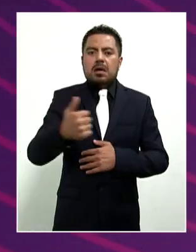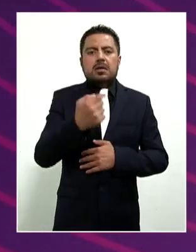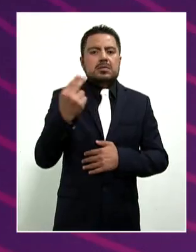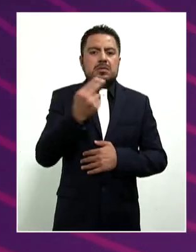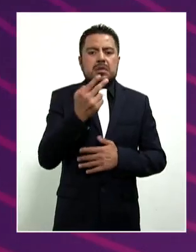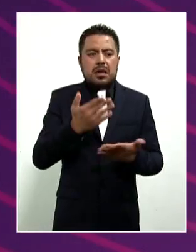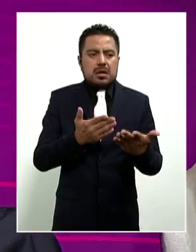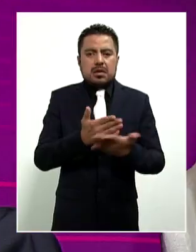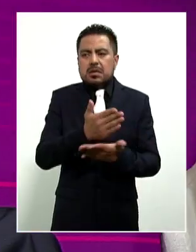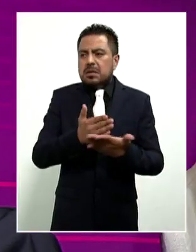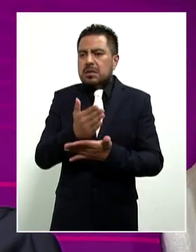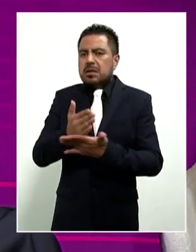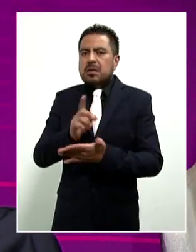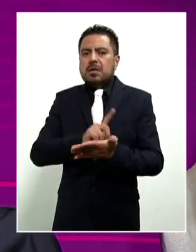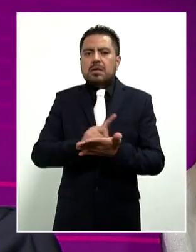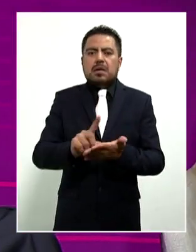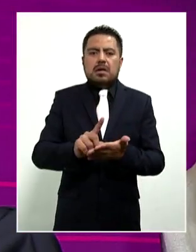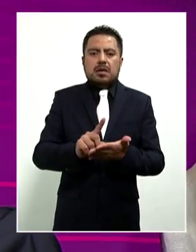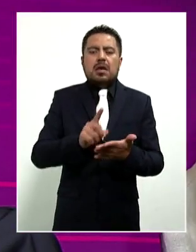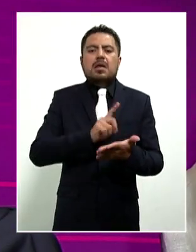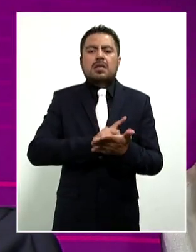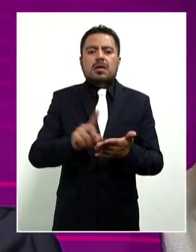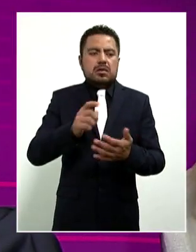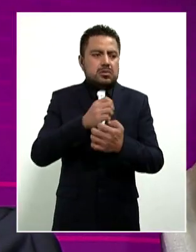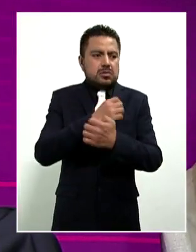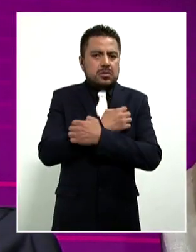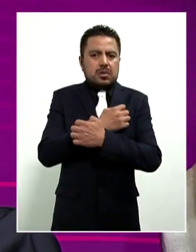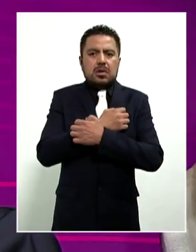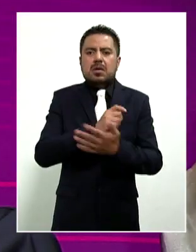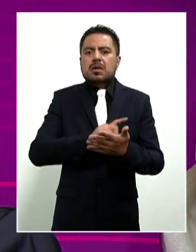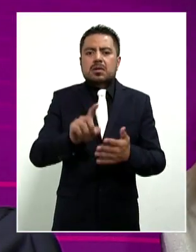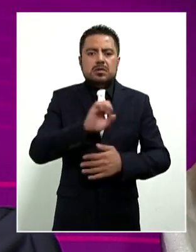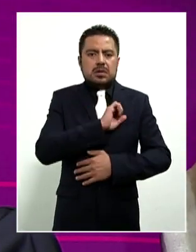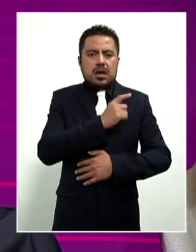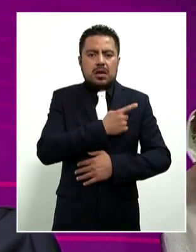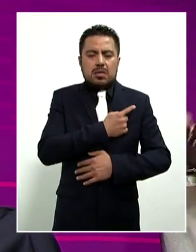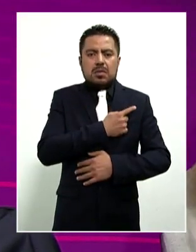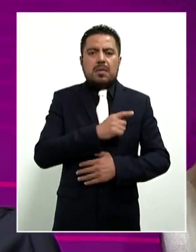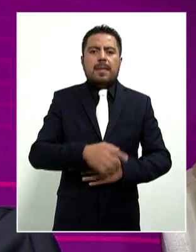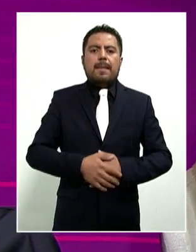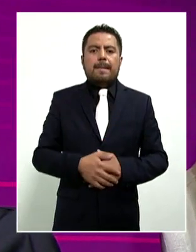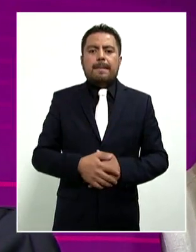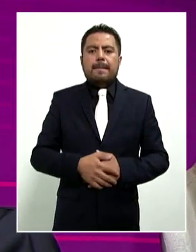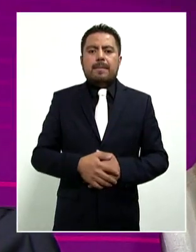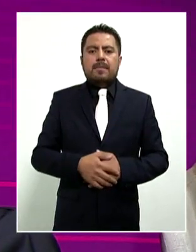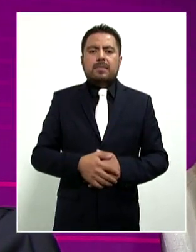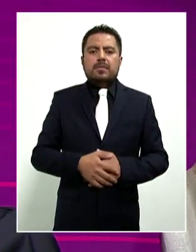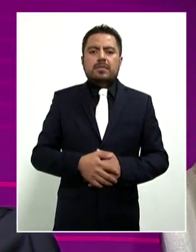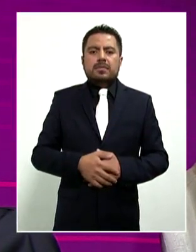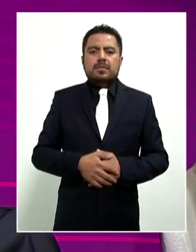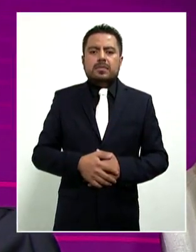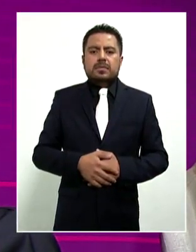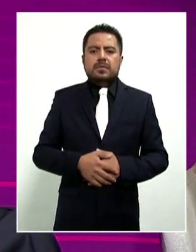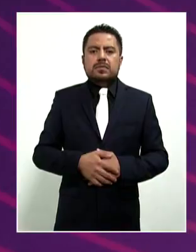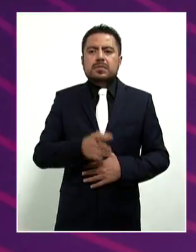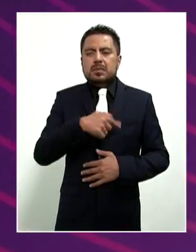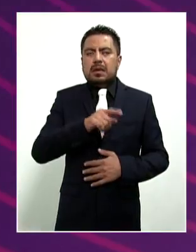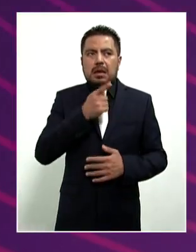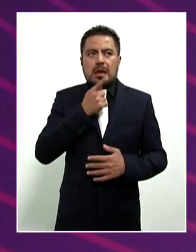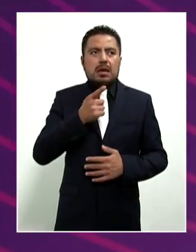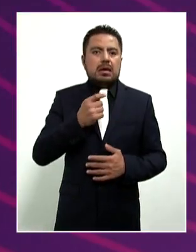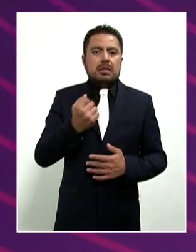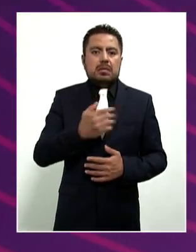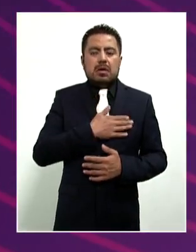tener acceso a los derechos. Al derecho a la educación, el derecho a la salud. Qué bueno que lo